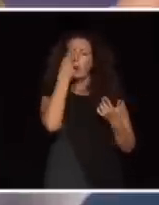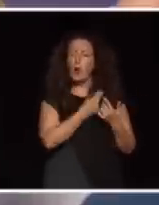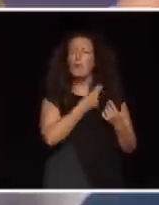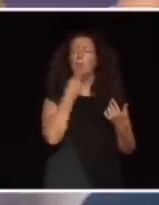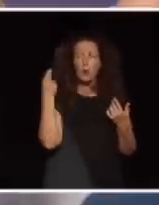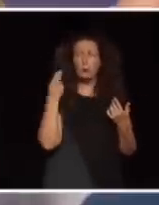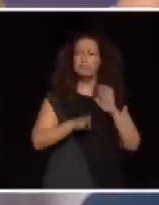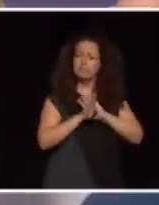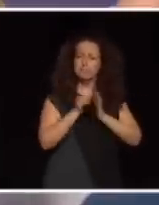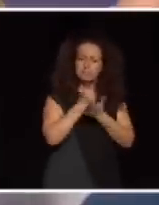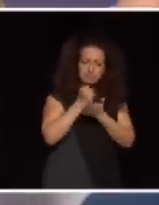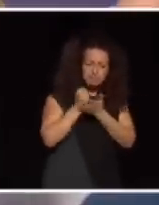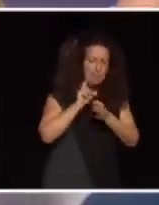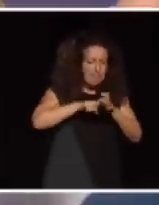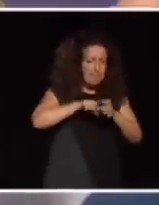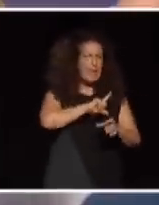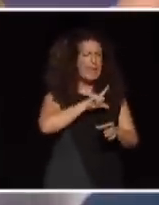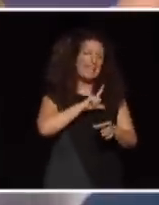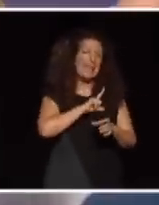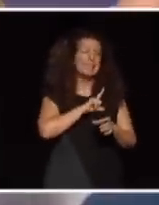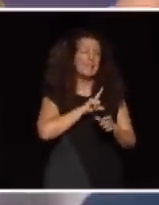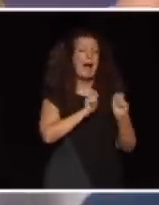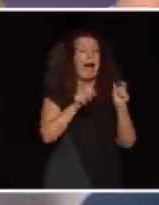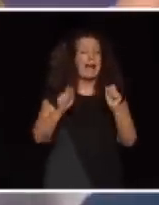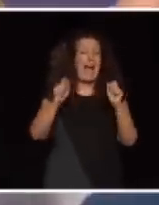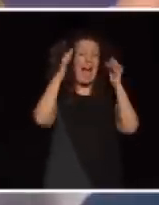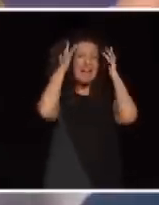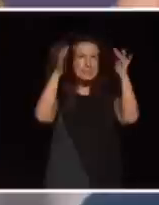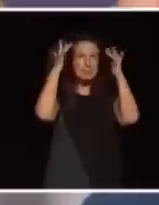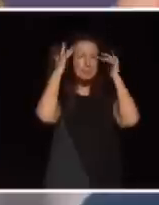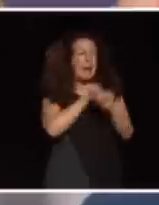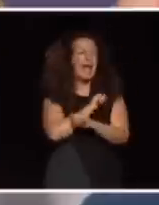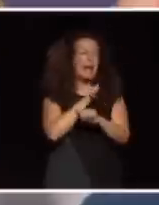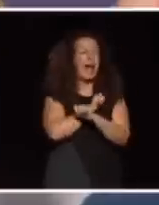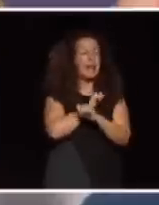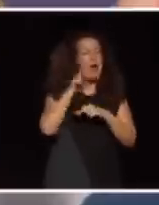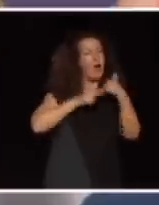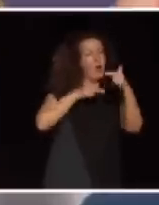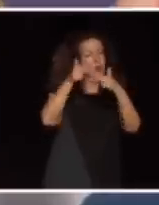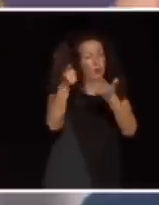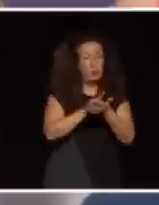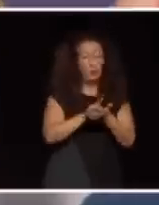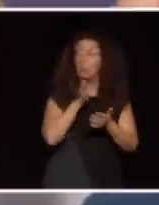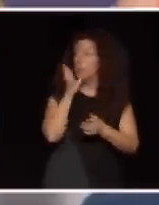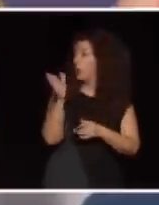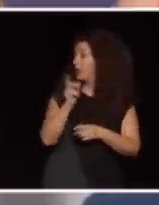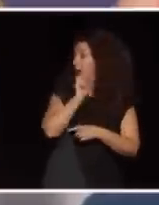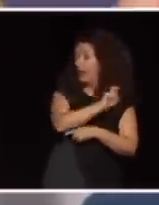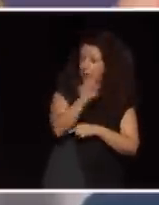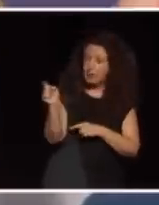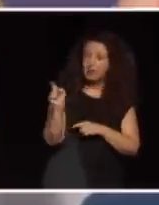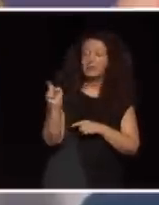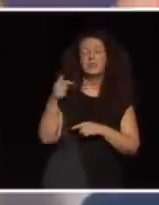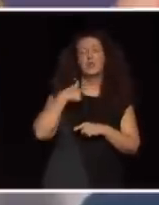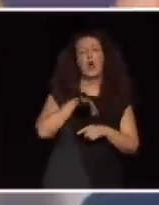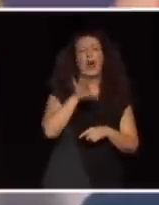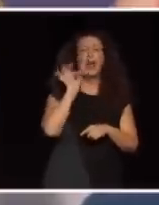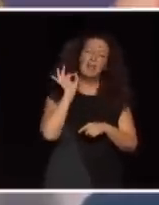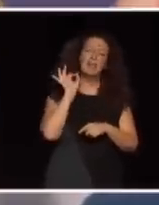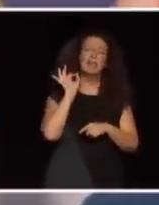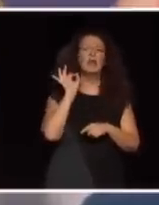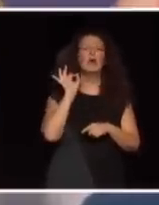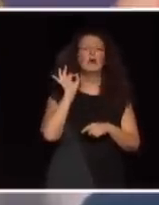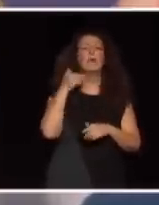militante para reconstruir la esperanza. Os necesitamos y por ese motivo os anuncio que he decidido abrir